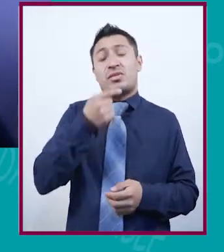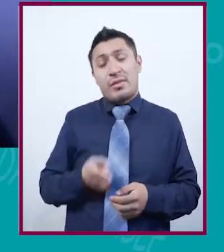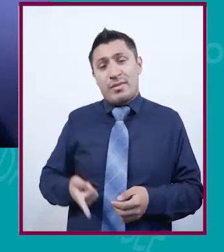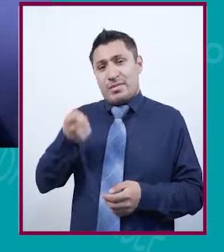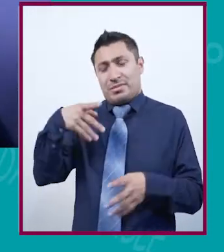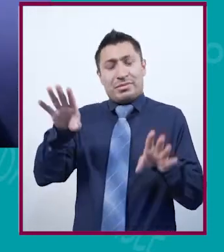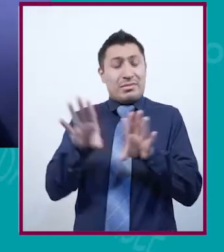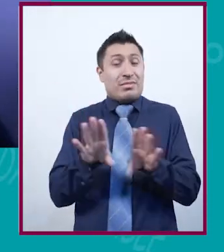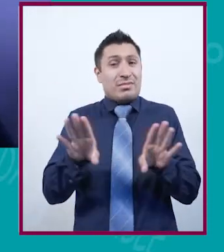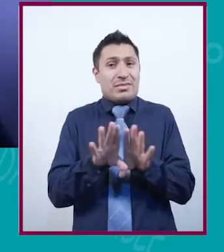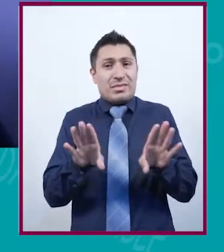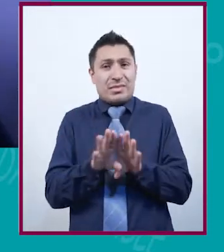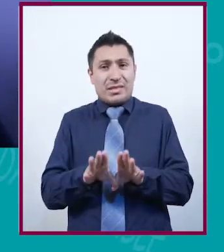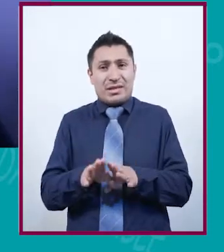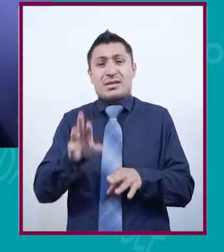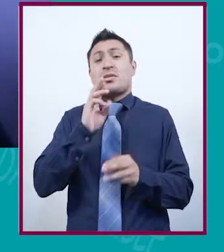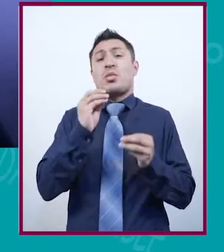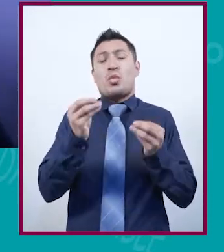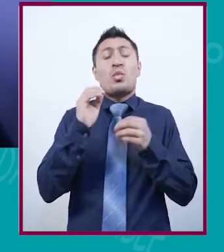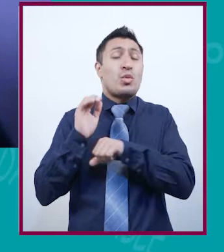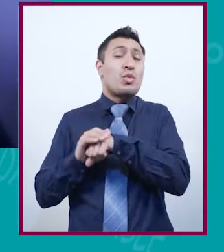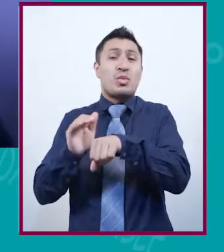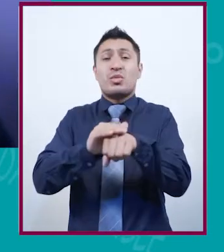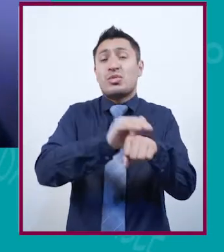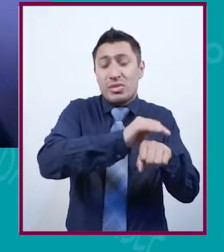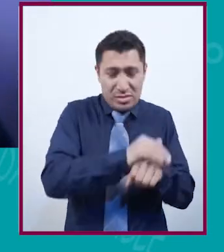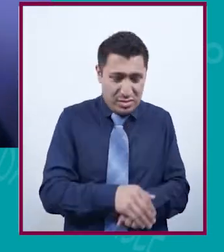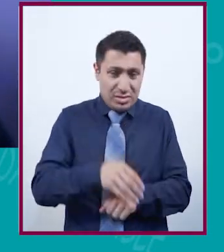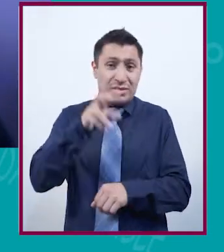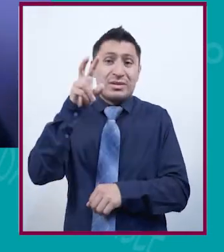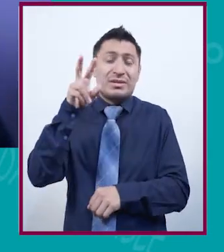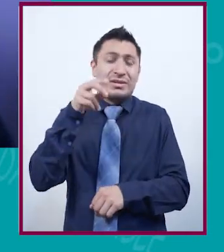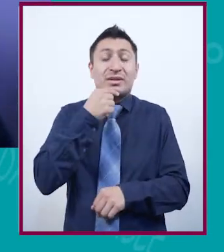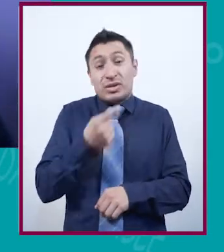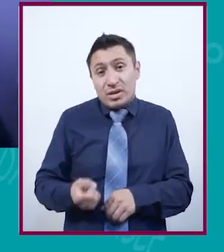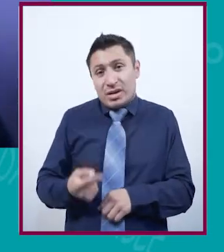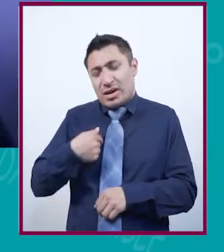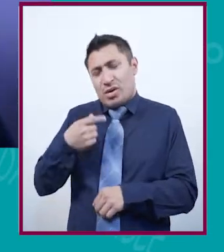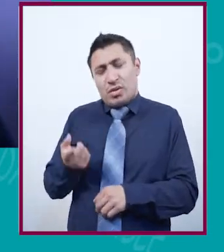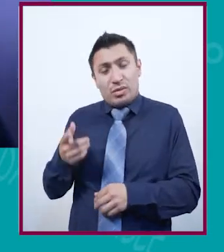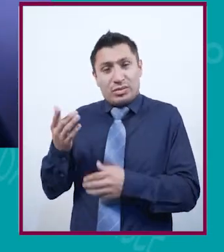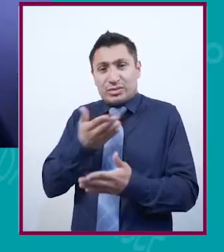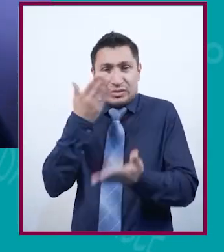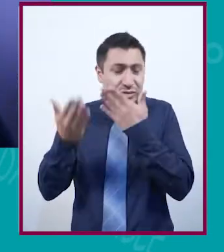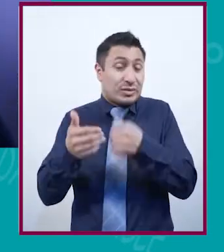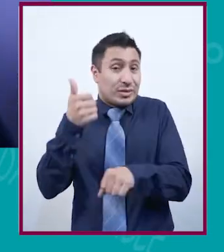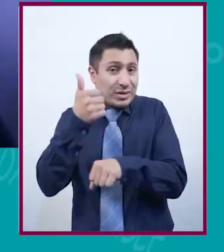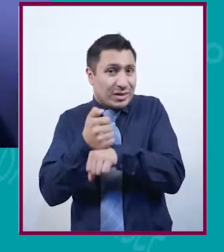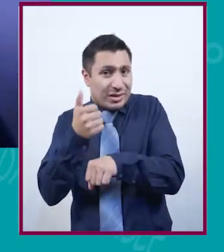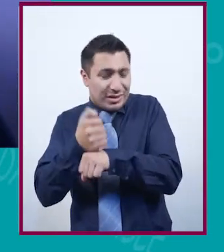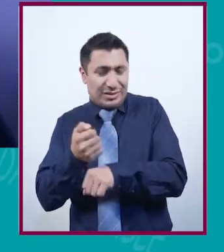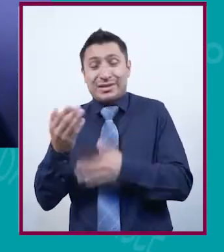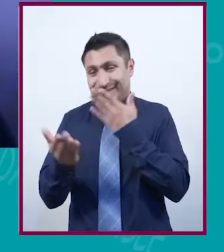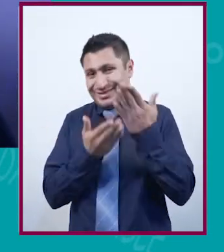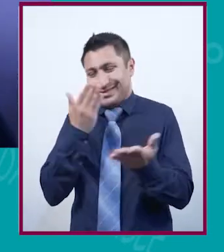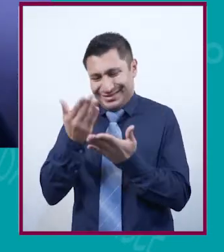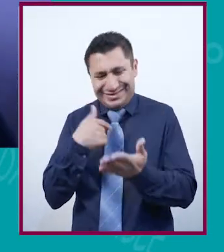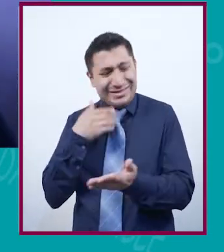También de pequeña tenía muchos amigos. De hecho, desde pequeña, cuando iba en la primaria,